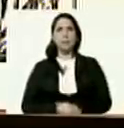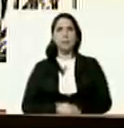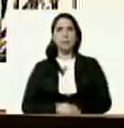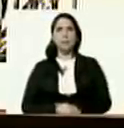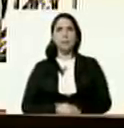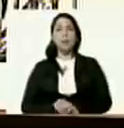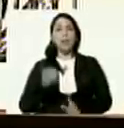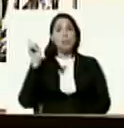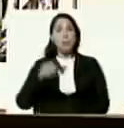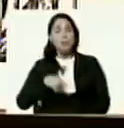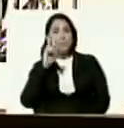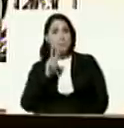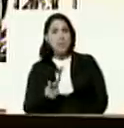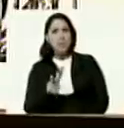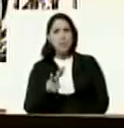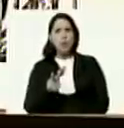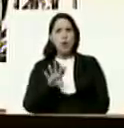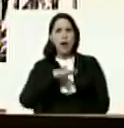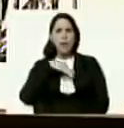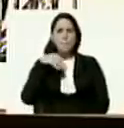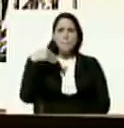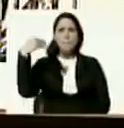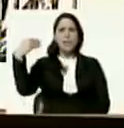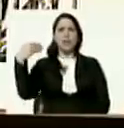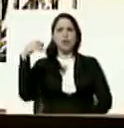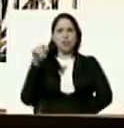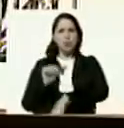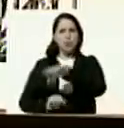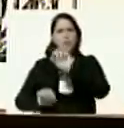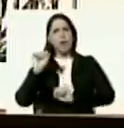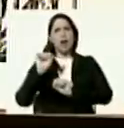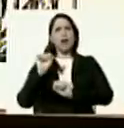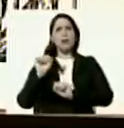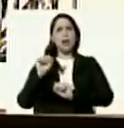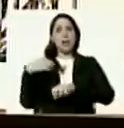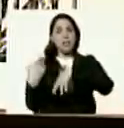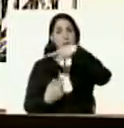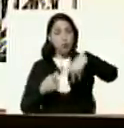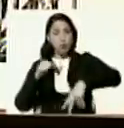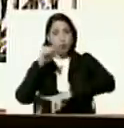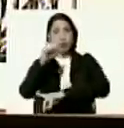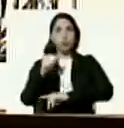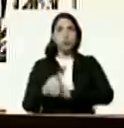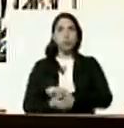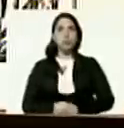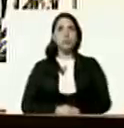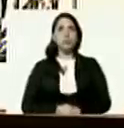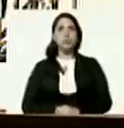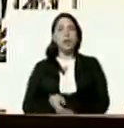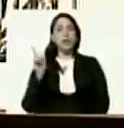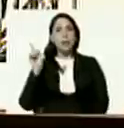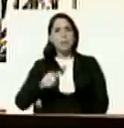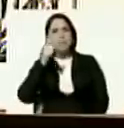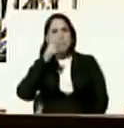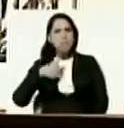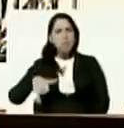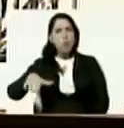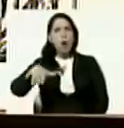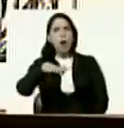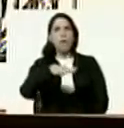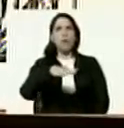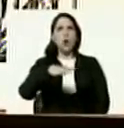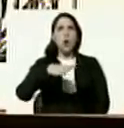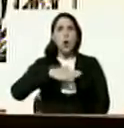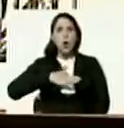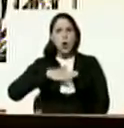así como hubo el espíritu rebelde y revolucionario, así como el pueblo se llenó de